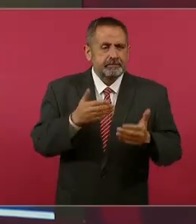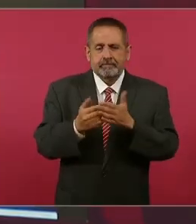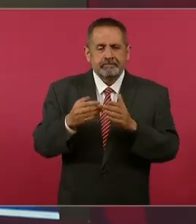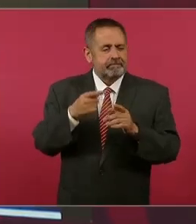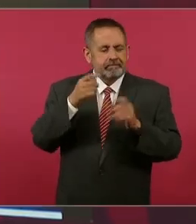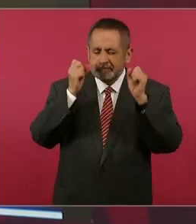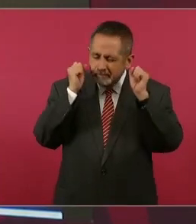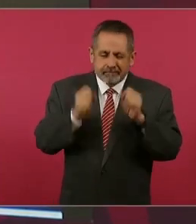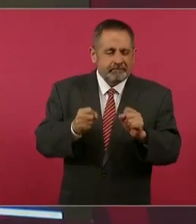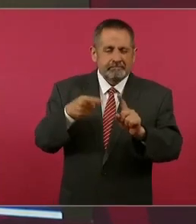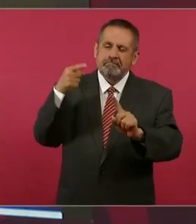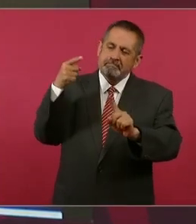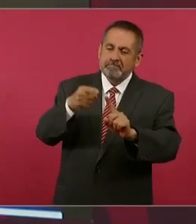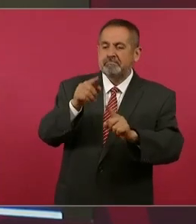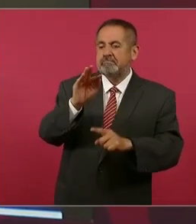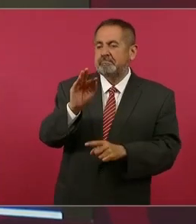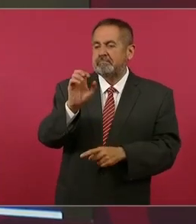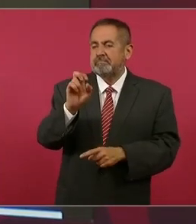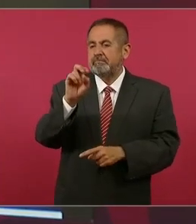fentanilo,